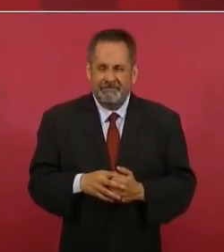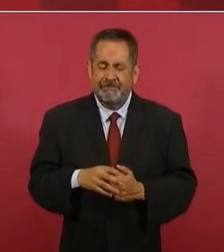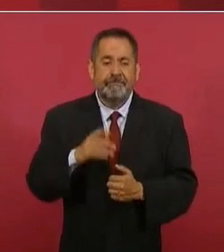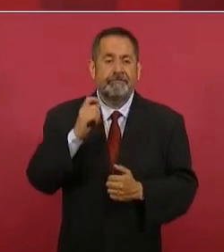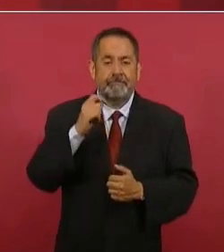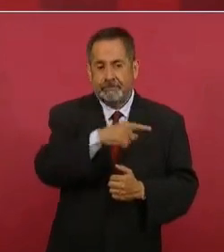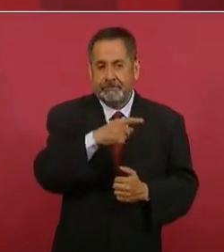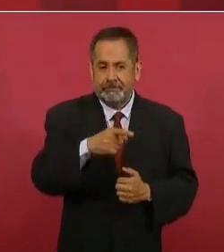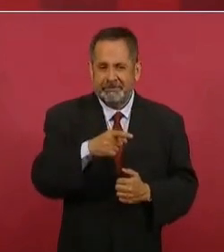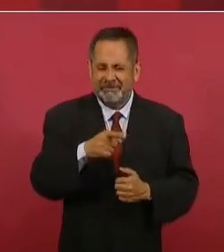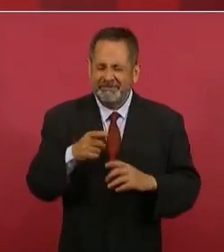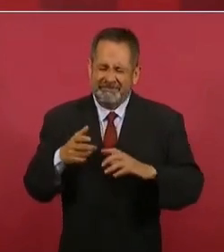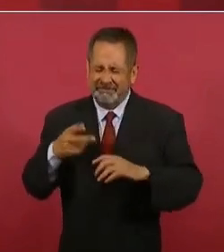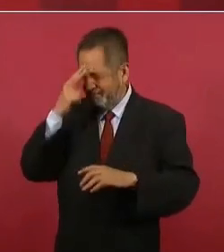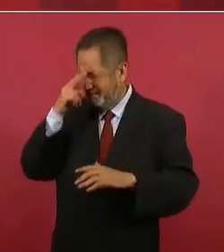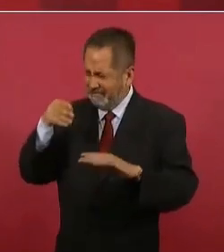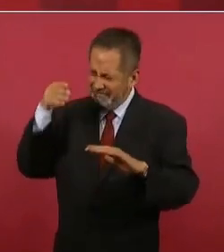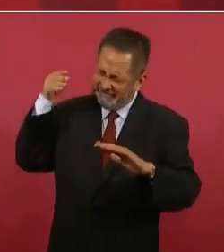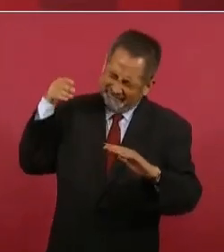acabar con México,